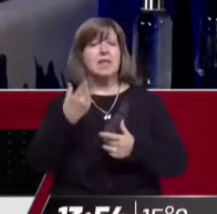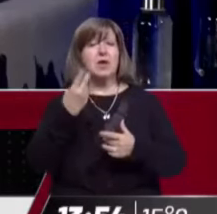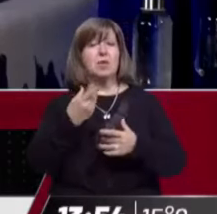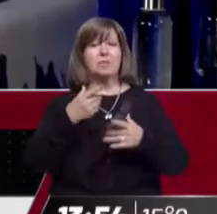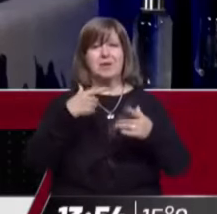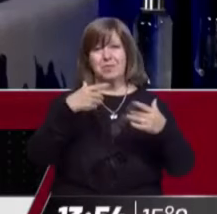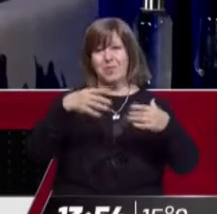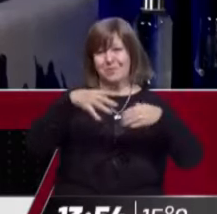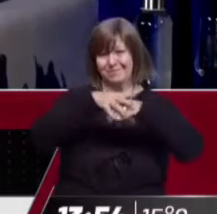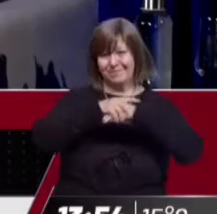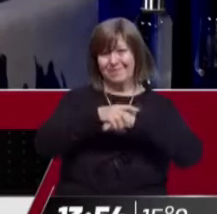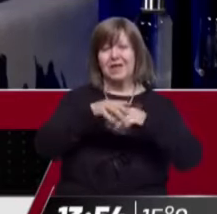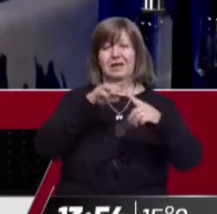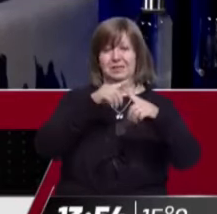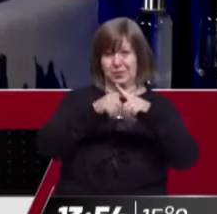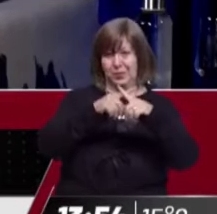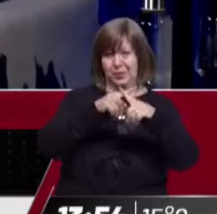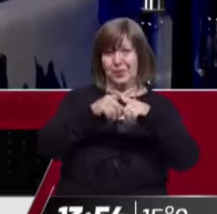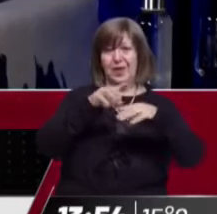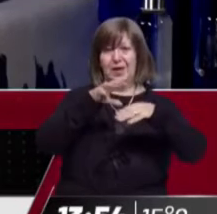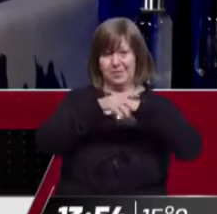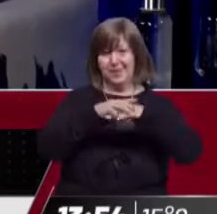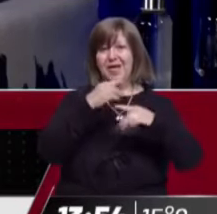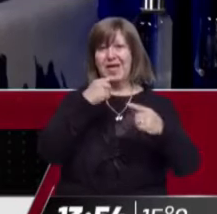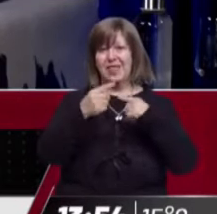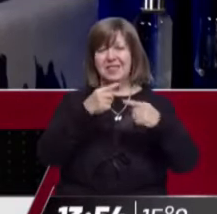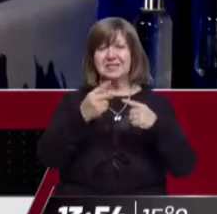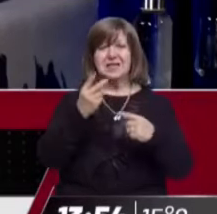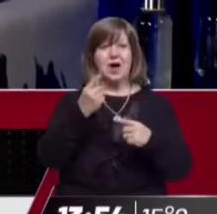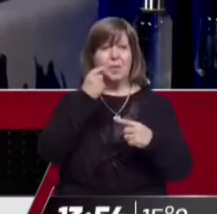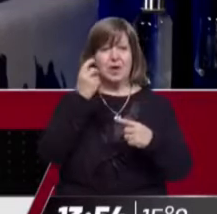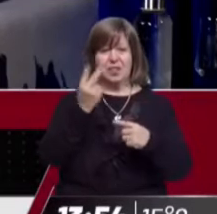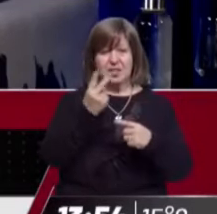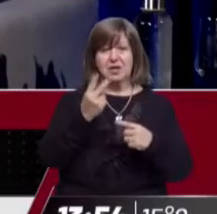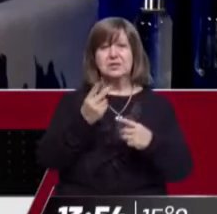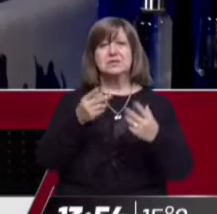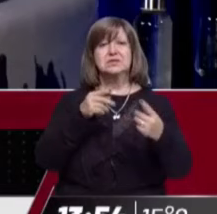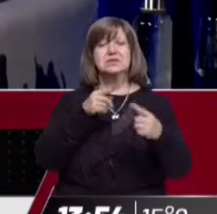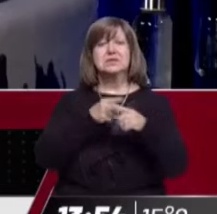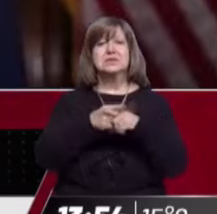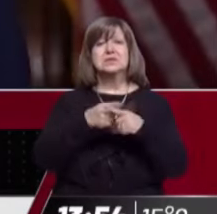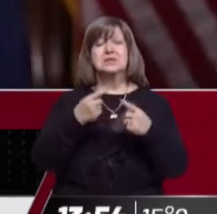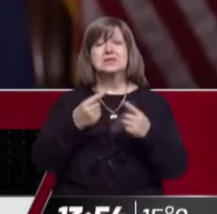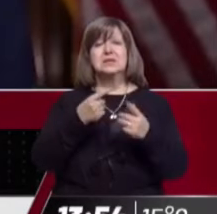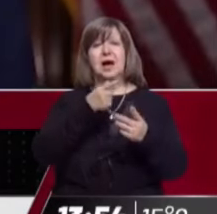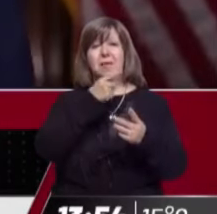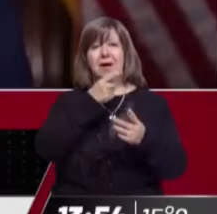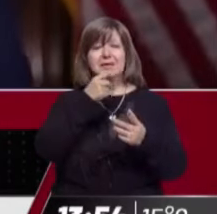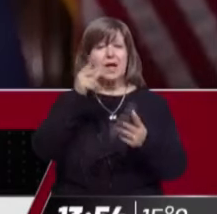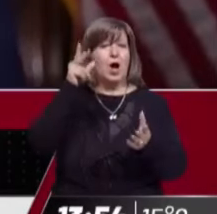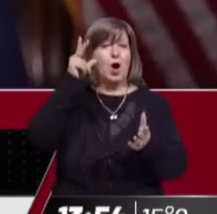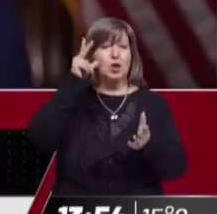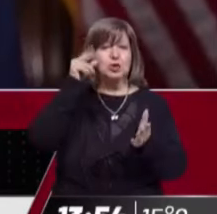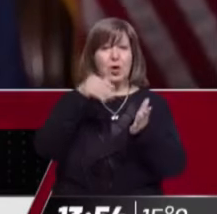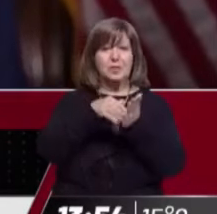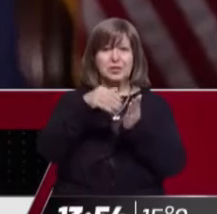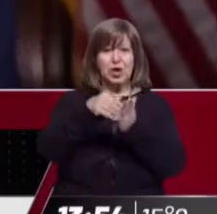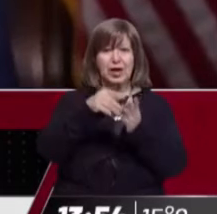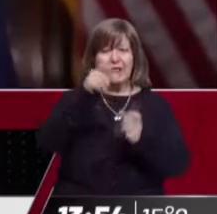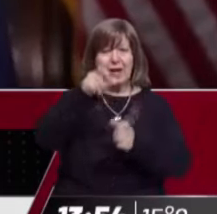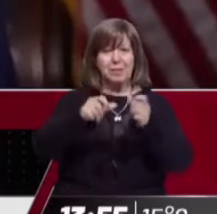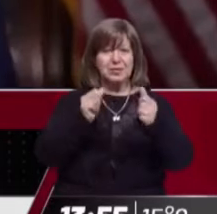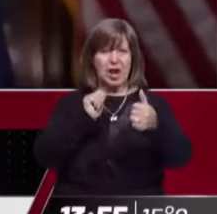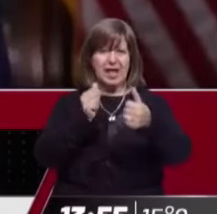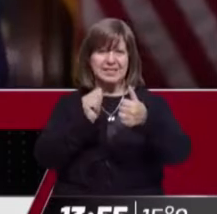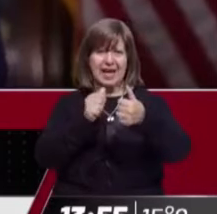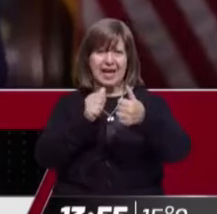describieron todos, ¿no? Se esperaba que tuviera 8 millones de seguidores y tuvo